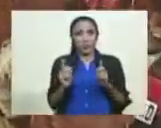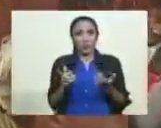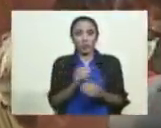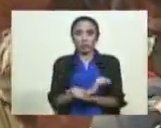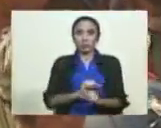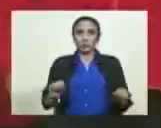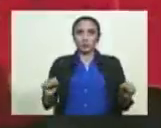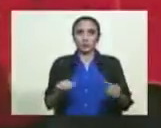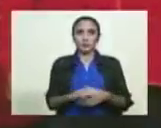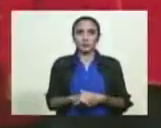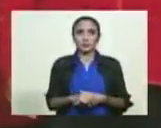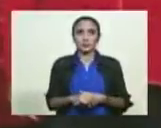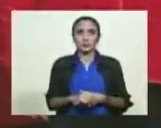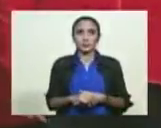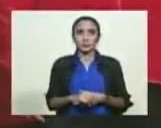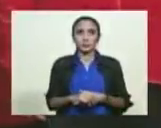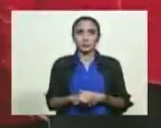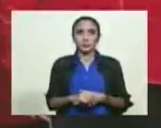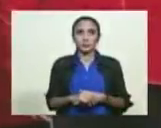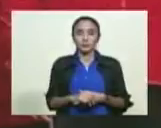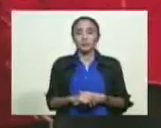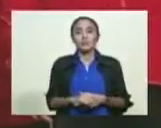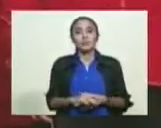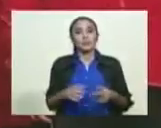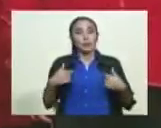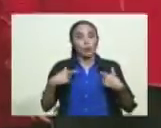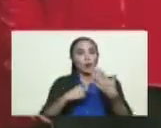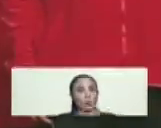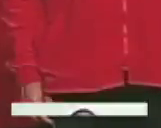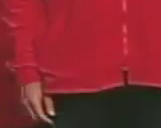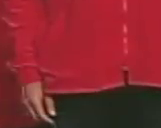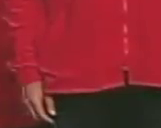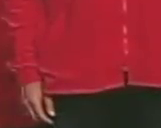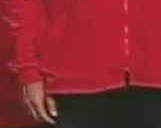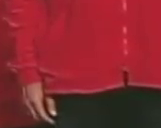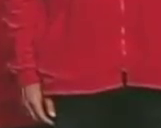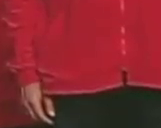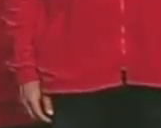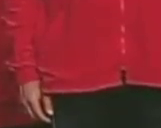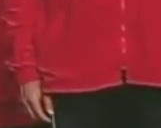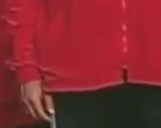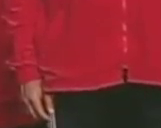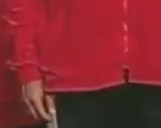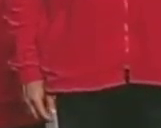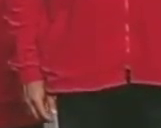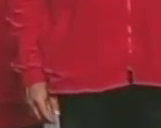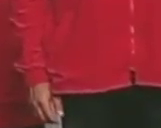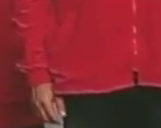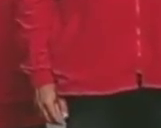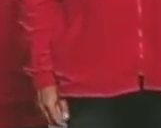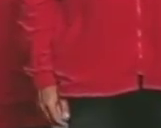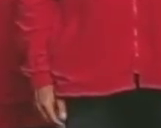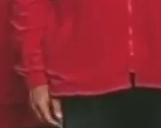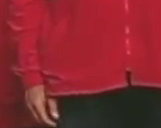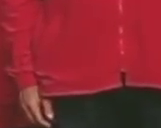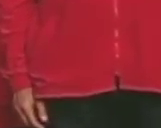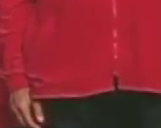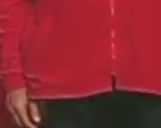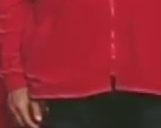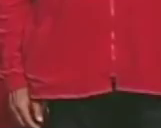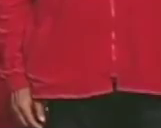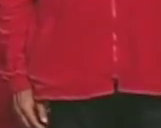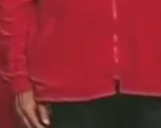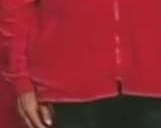Así que esta batalla con el plan de la patria 2025 implica consolidar